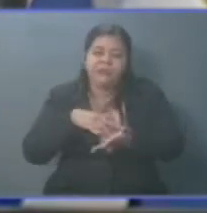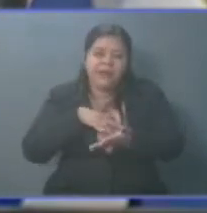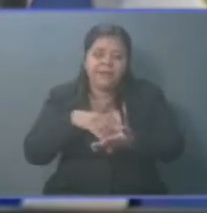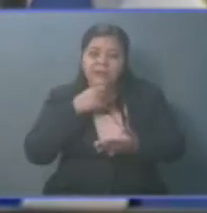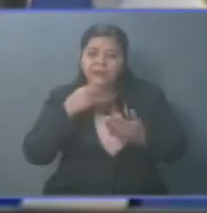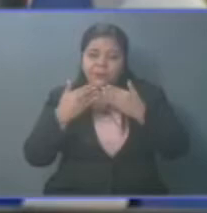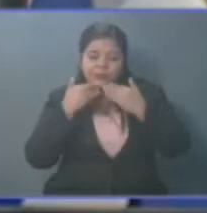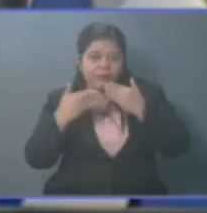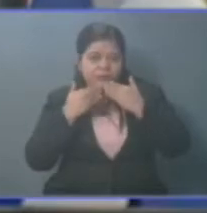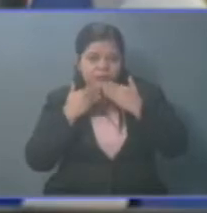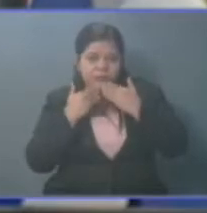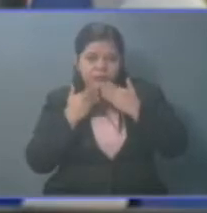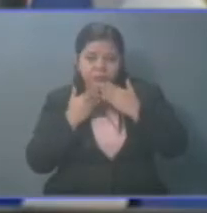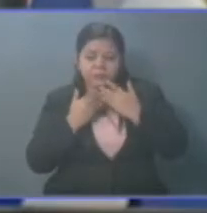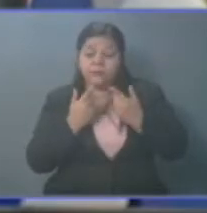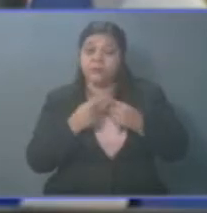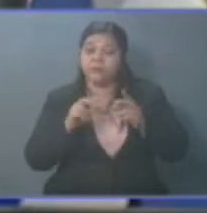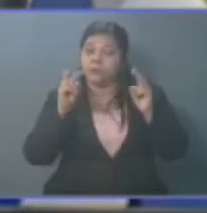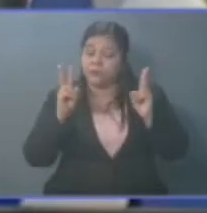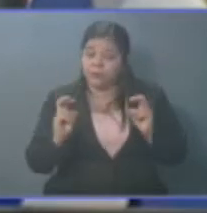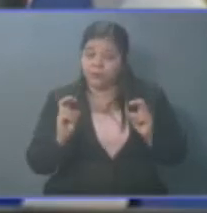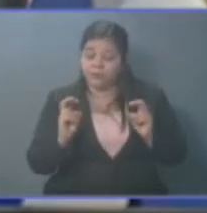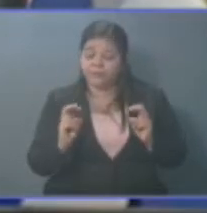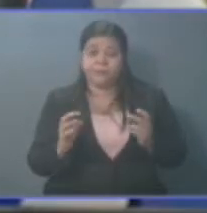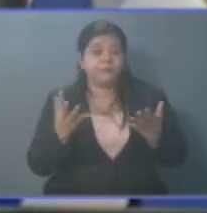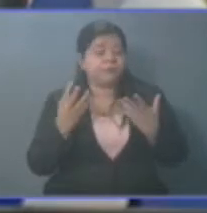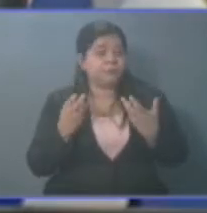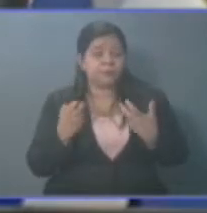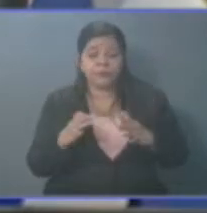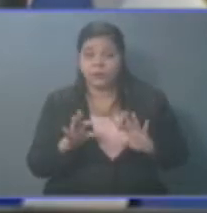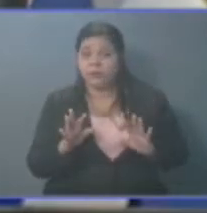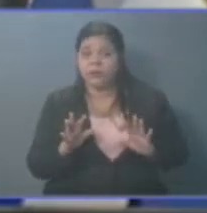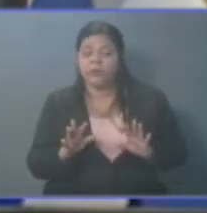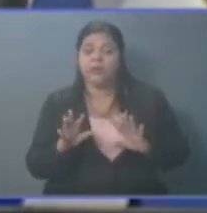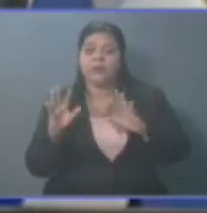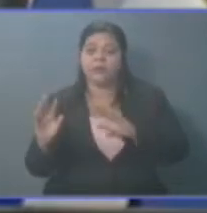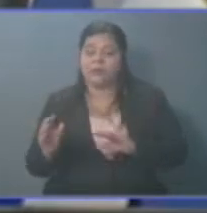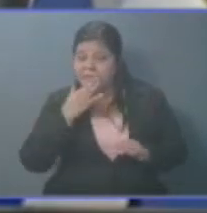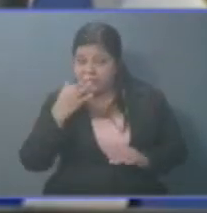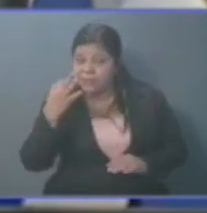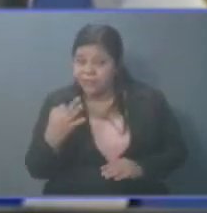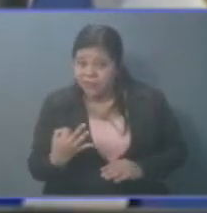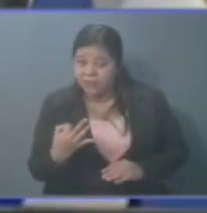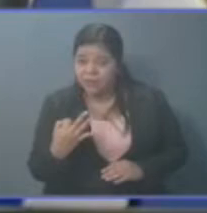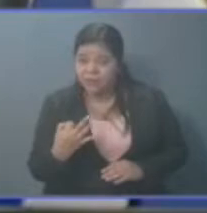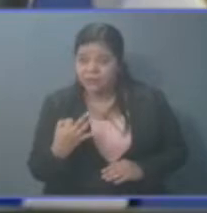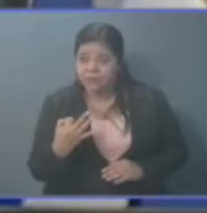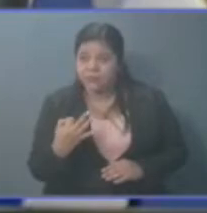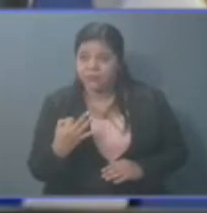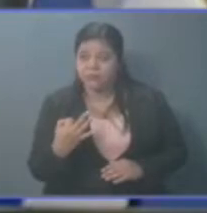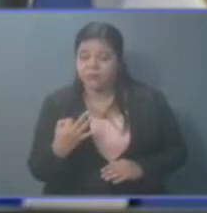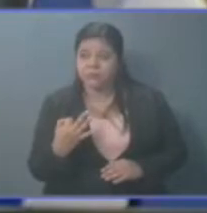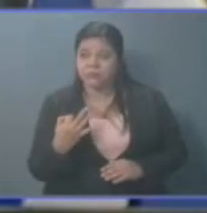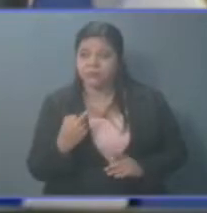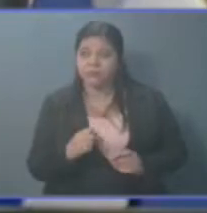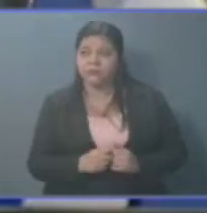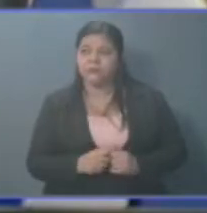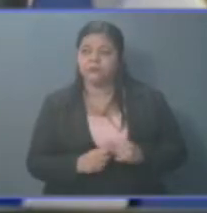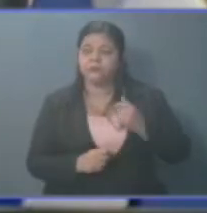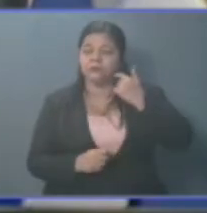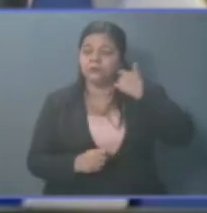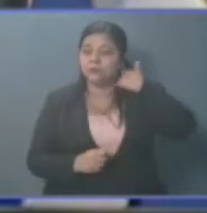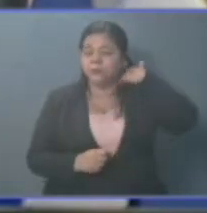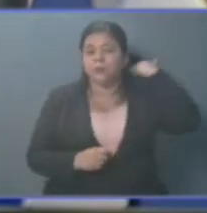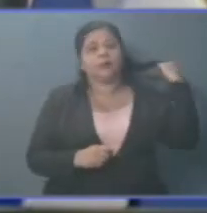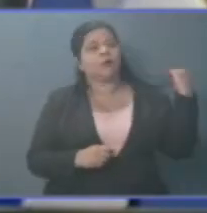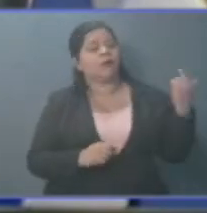El tema es que no quieren que haya efectivamente una